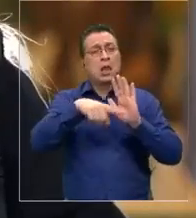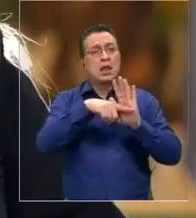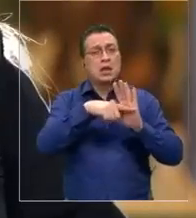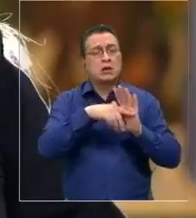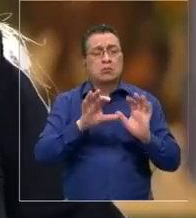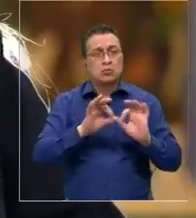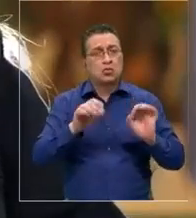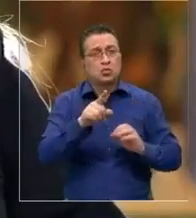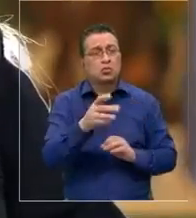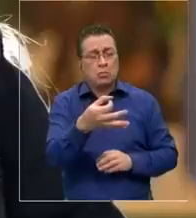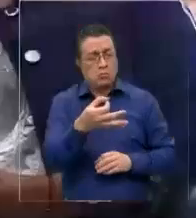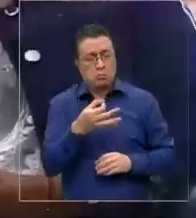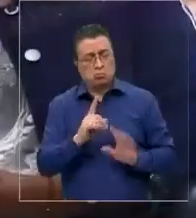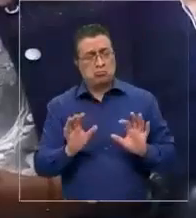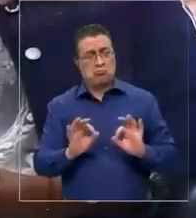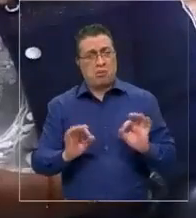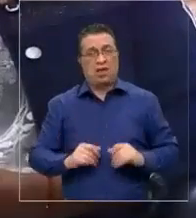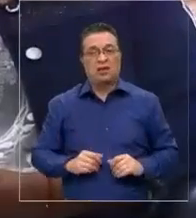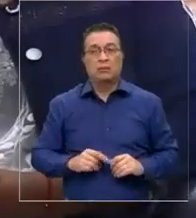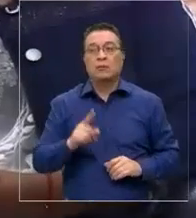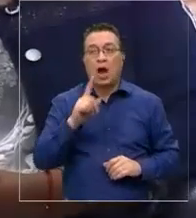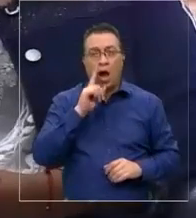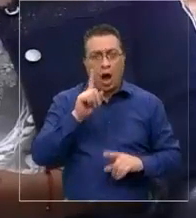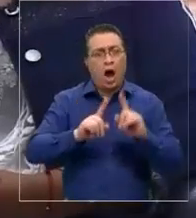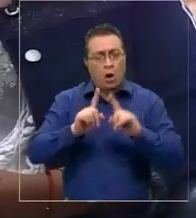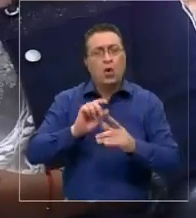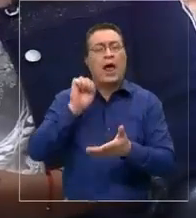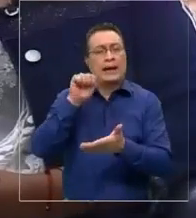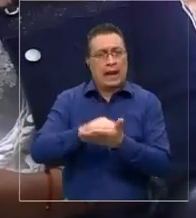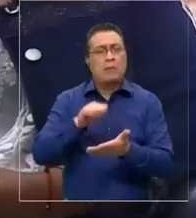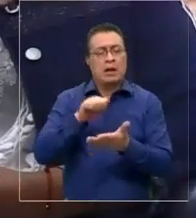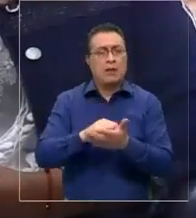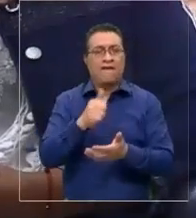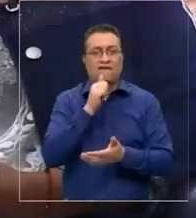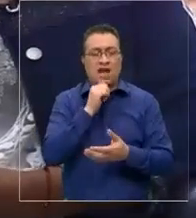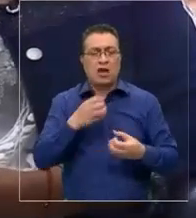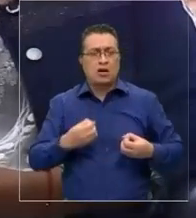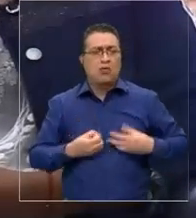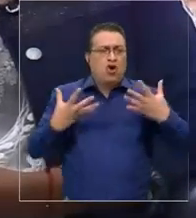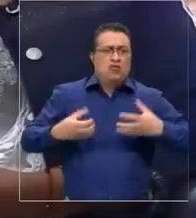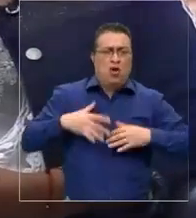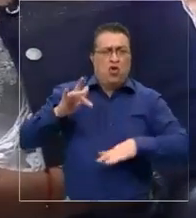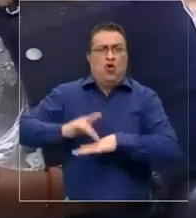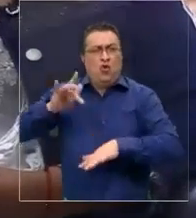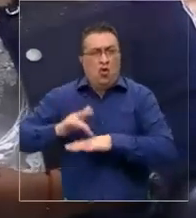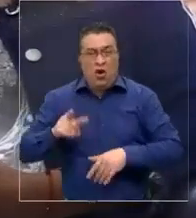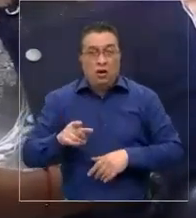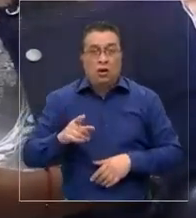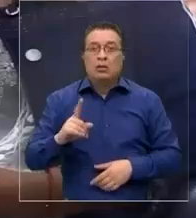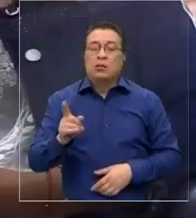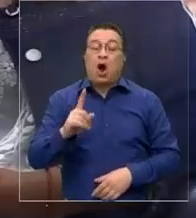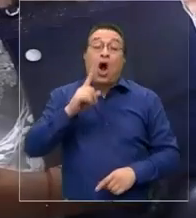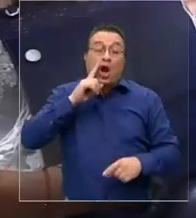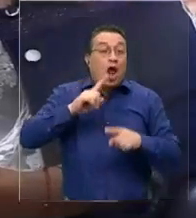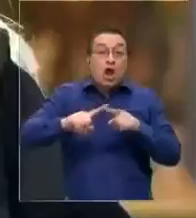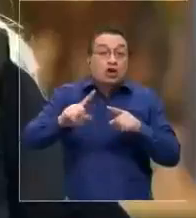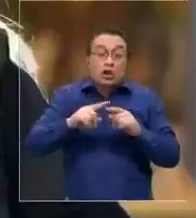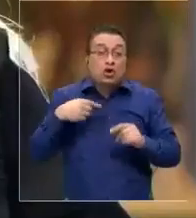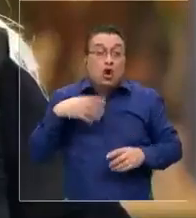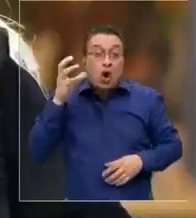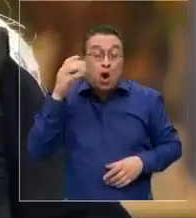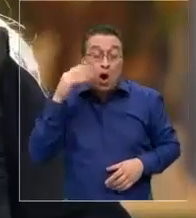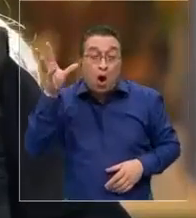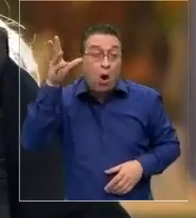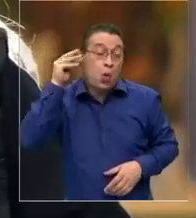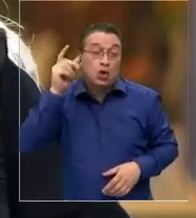relación a lo que usted me está preguntando. ¿Tuvo algún tipo de reclamo por falta de control de impulsos, por ejemplo? No, lo desconozco, no, nunca escuché eso. ¿Y